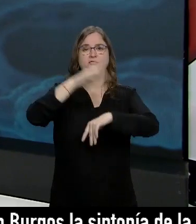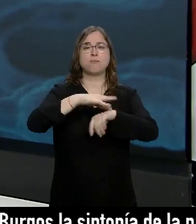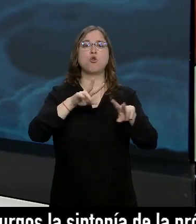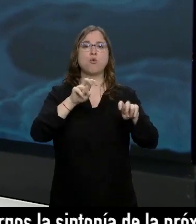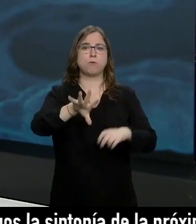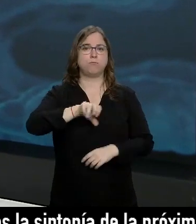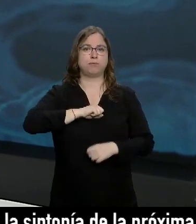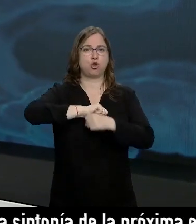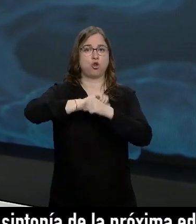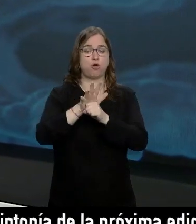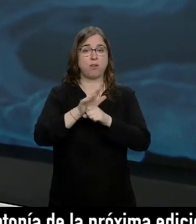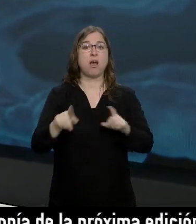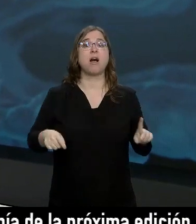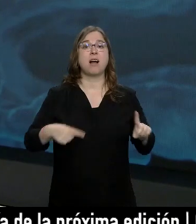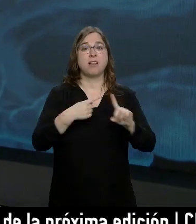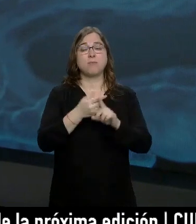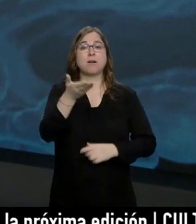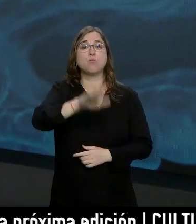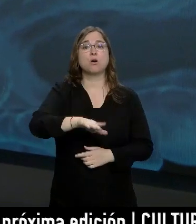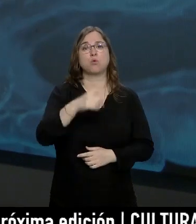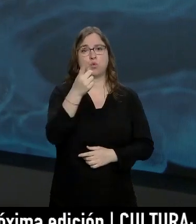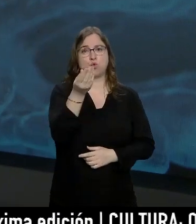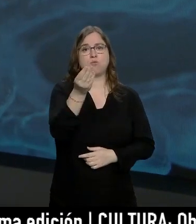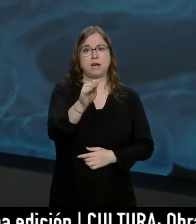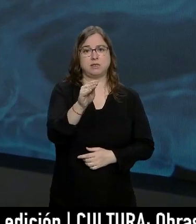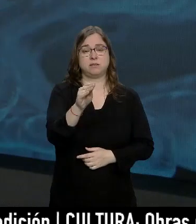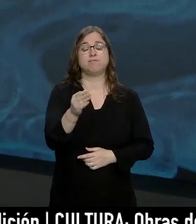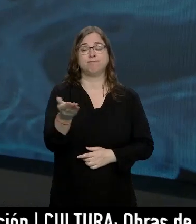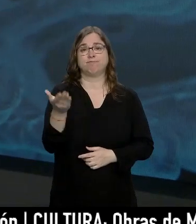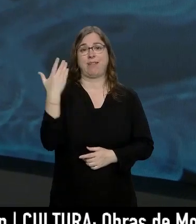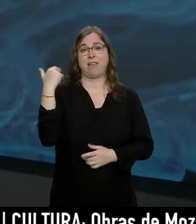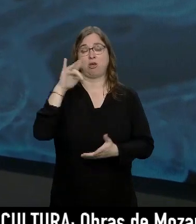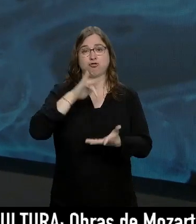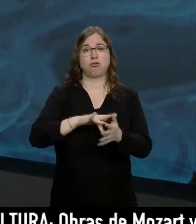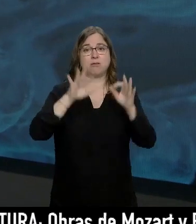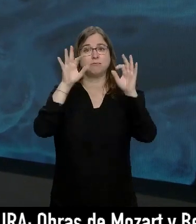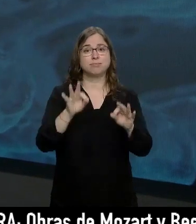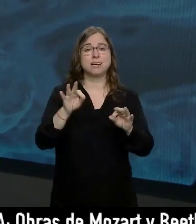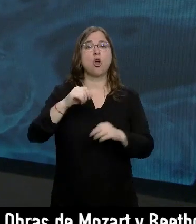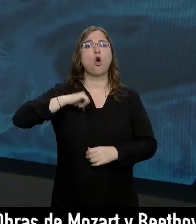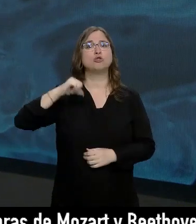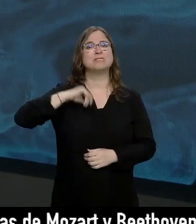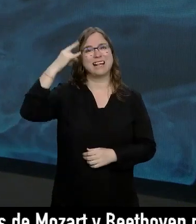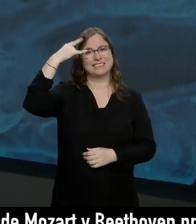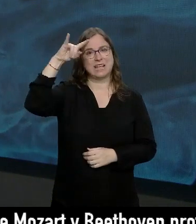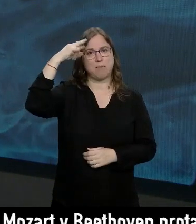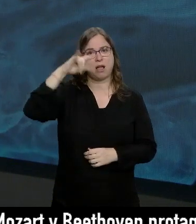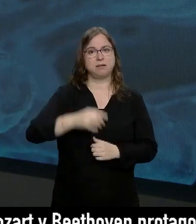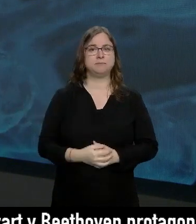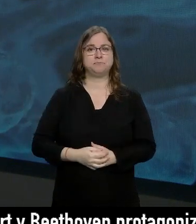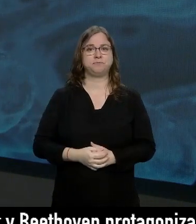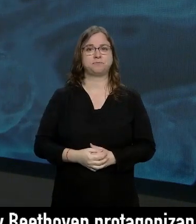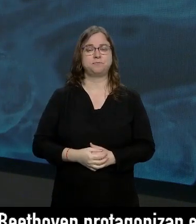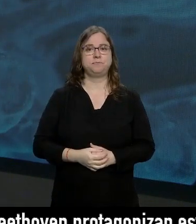positivos. Hay que lamentar además un fallecido por coronavirus en Castilla y León. Se ha producido en el hospital de